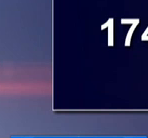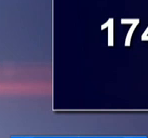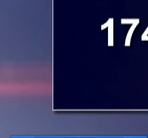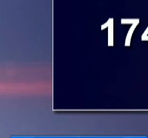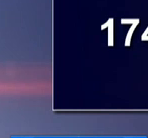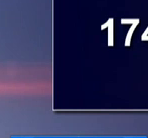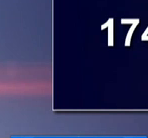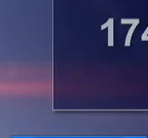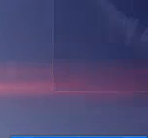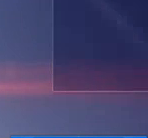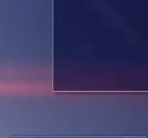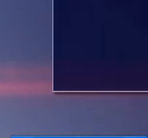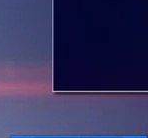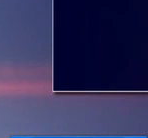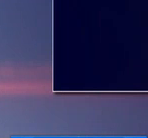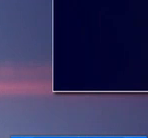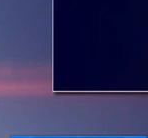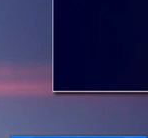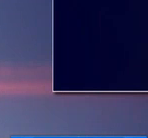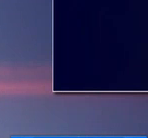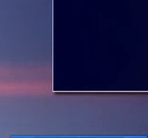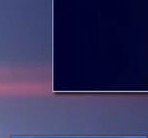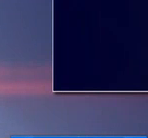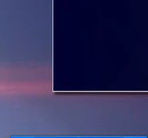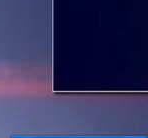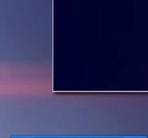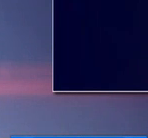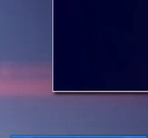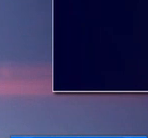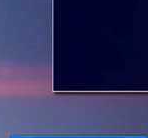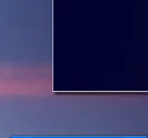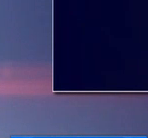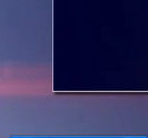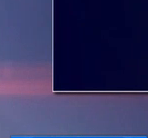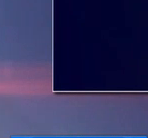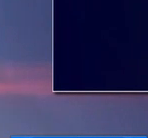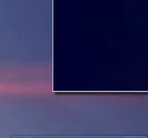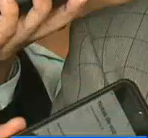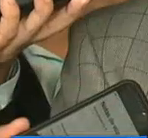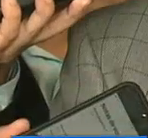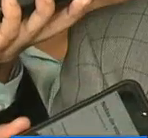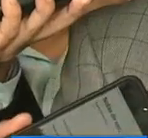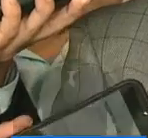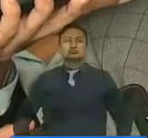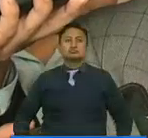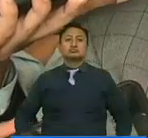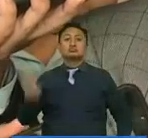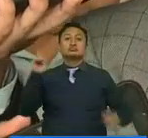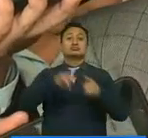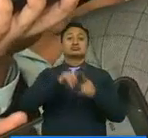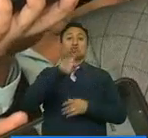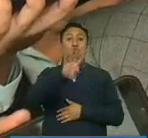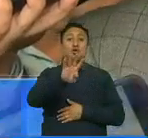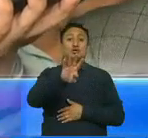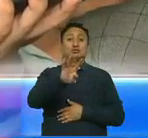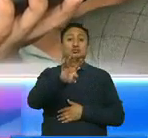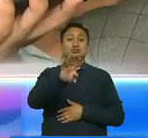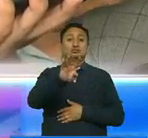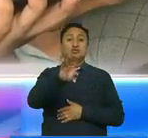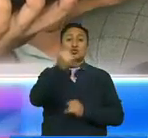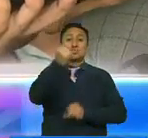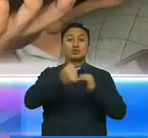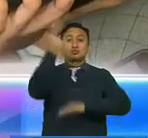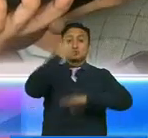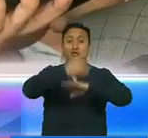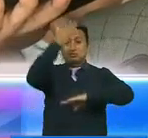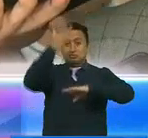las instituciones. Total en proceso de acreditación, 1.175. Hasta el 4 era el